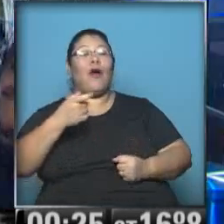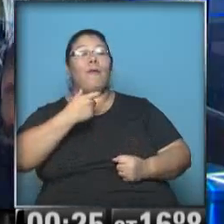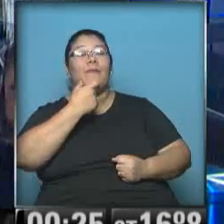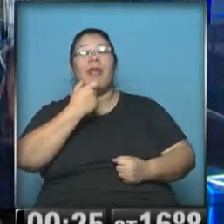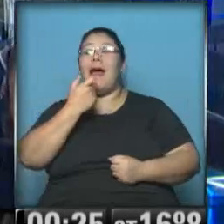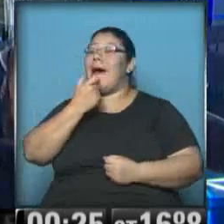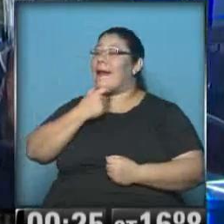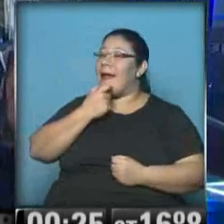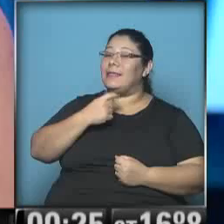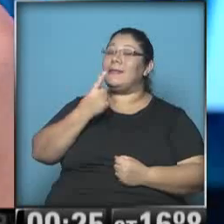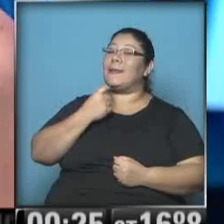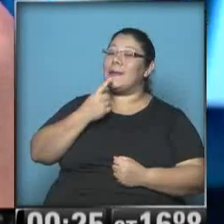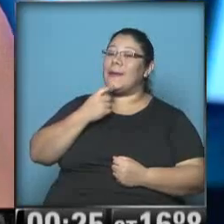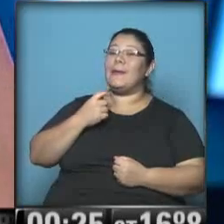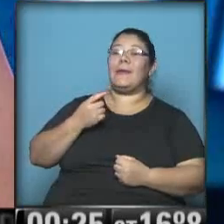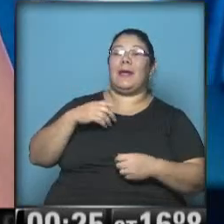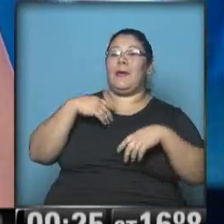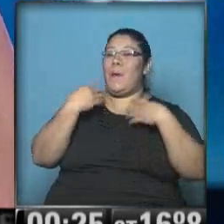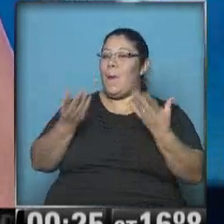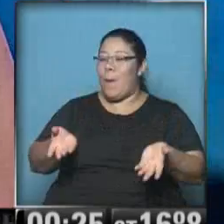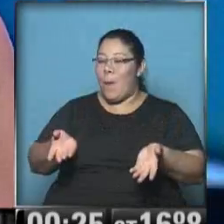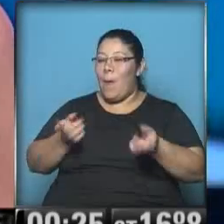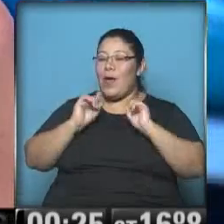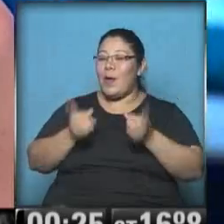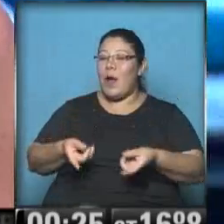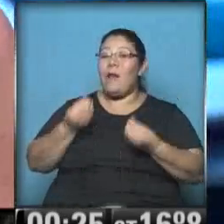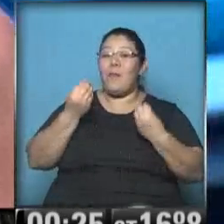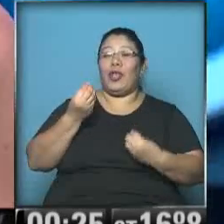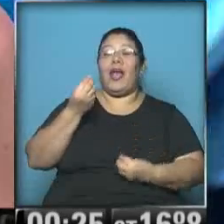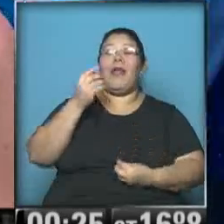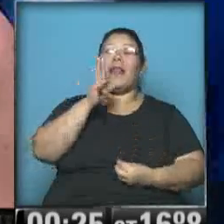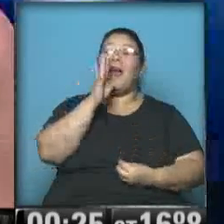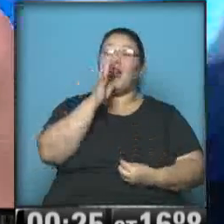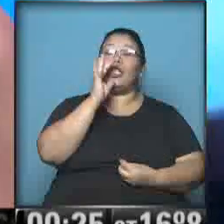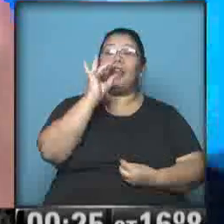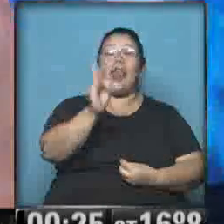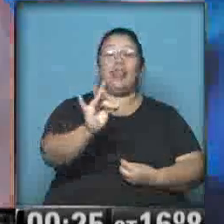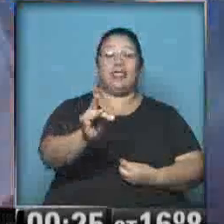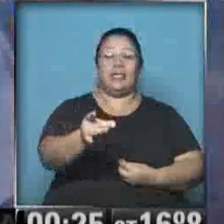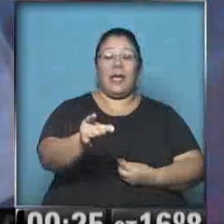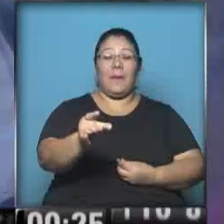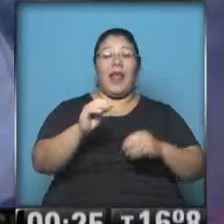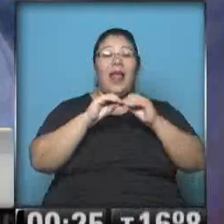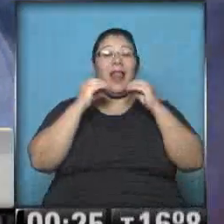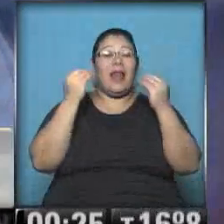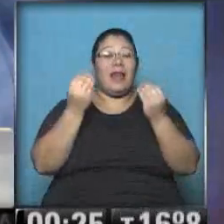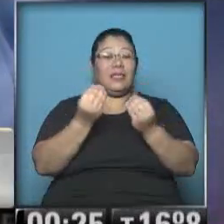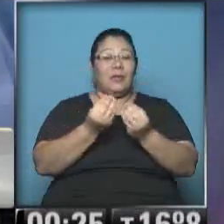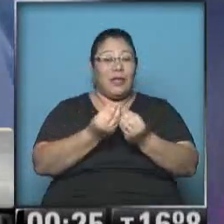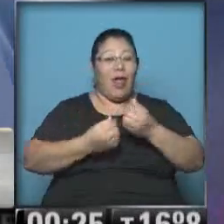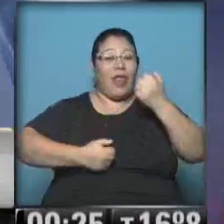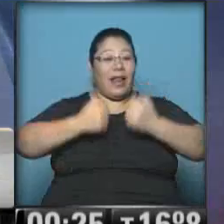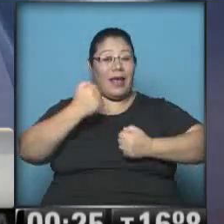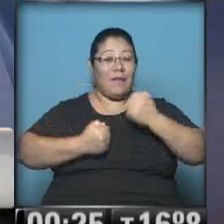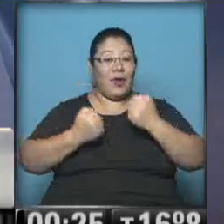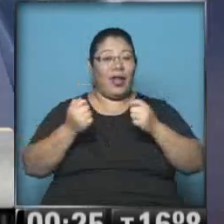hincha de River, la ansiedad van a tener que manejarla porque hasta el 14 de diciembre no va a haber definición de este campeonato. En la jornada de hoy ya